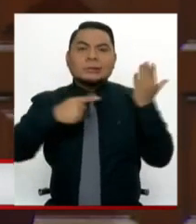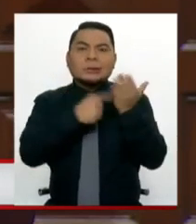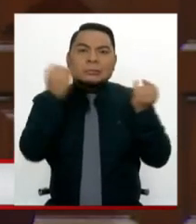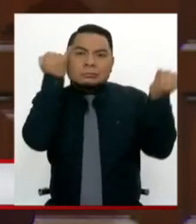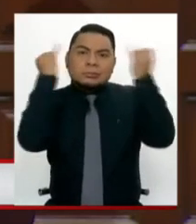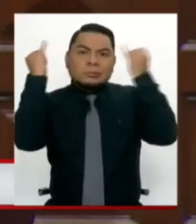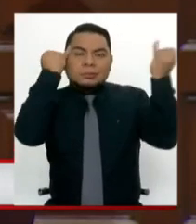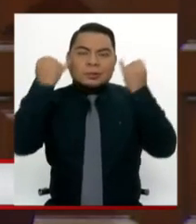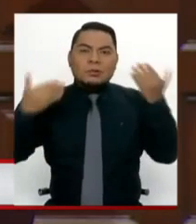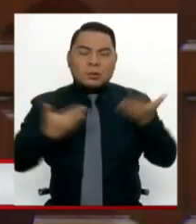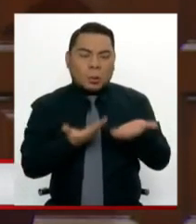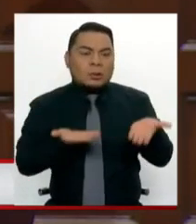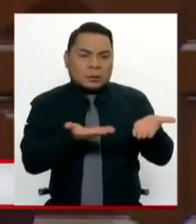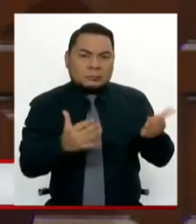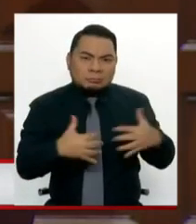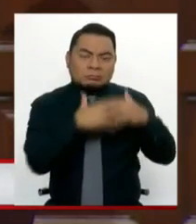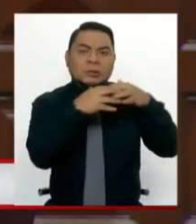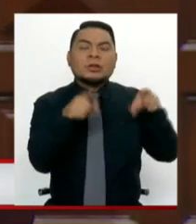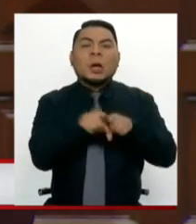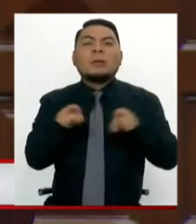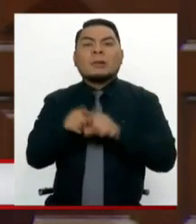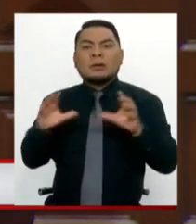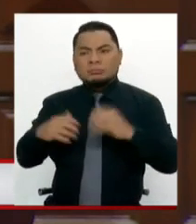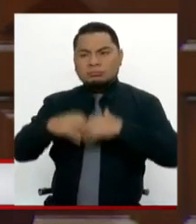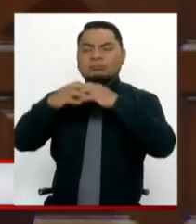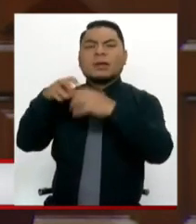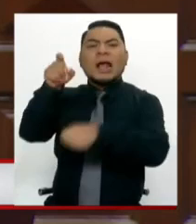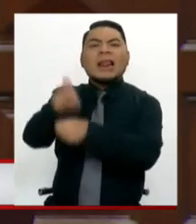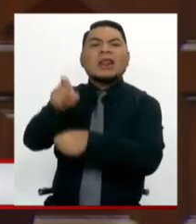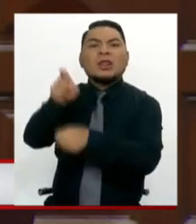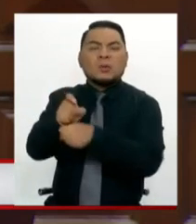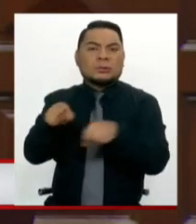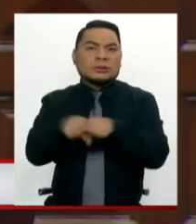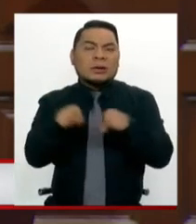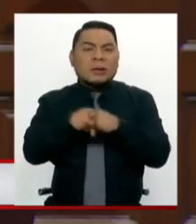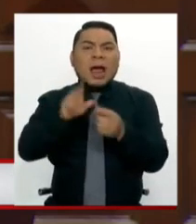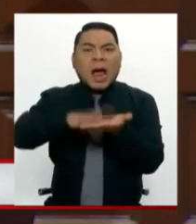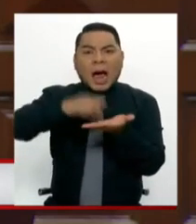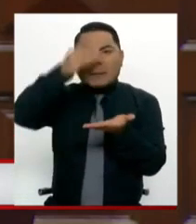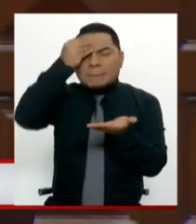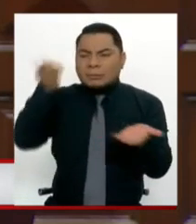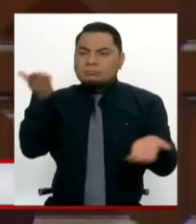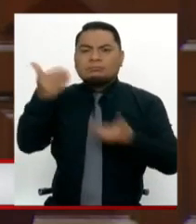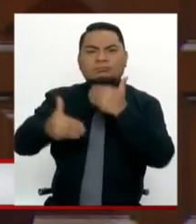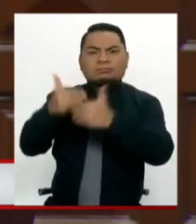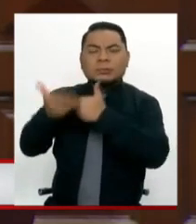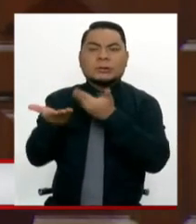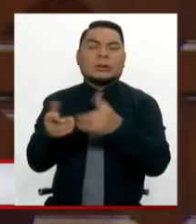innovación, el fortalecimiento del sistema educativo y recuperación de los aprendizajes,